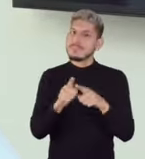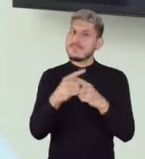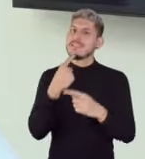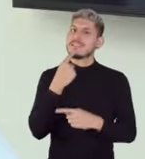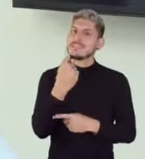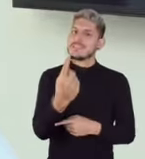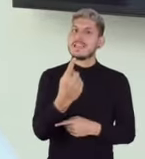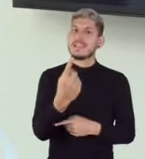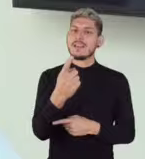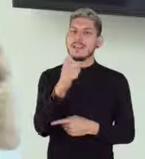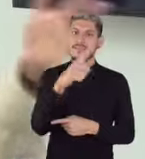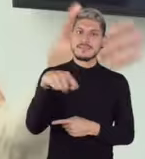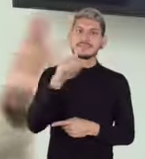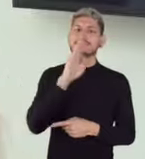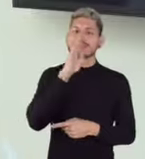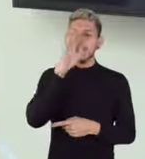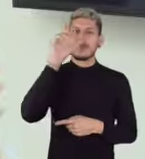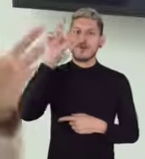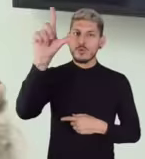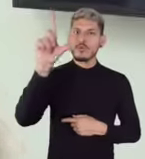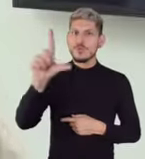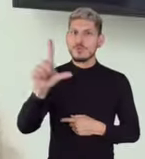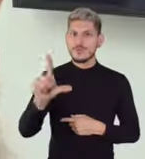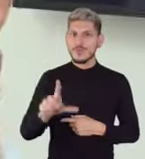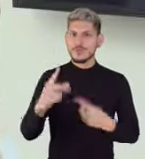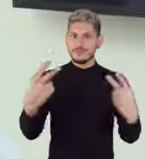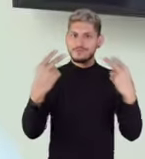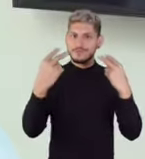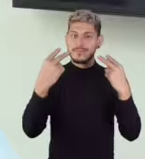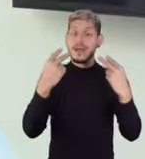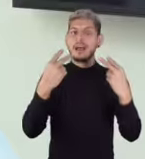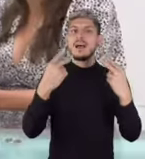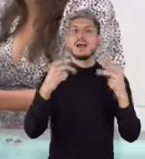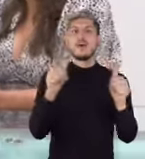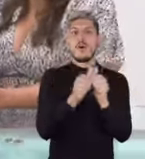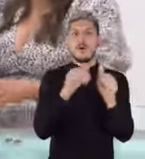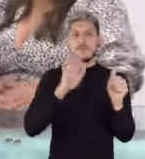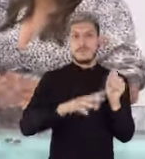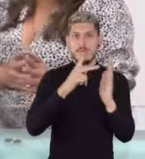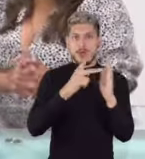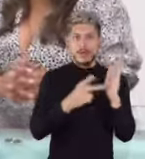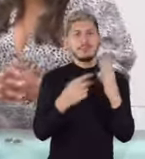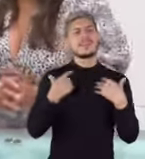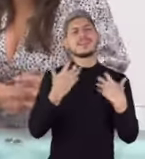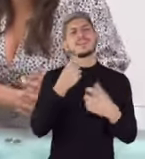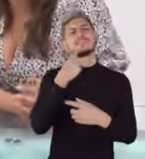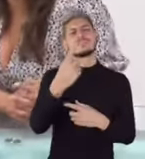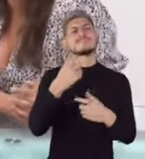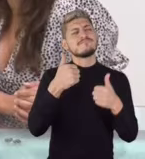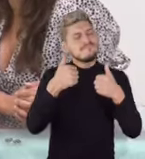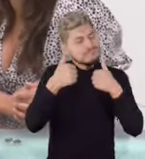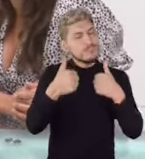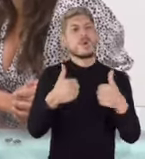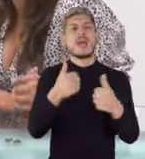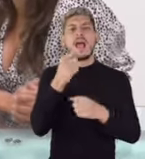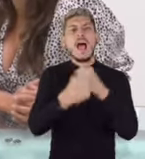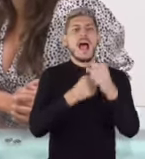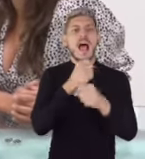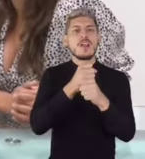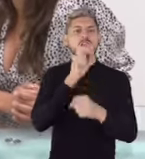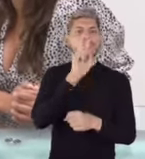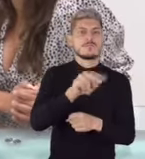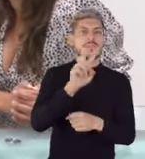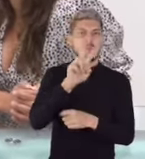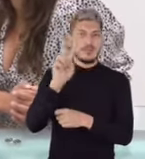de siempre, como que de darles el paso. Ya han servido ya o han hecho servido. Algo. Exacto, pero ahora creo que es el